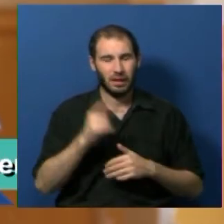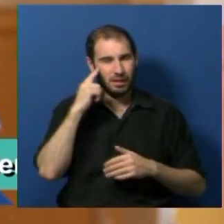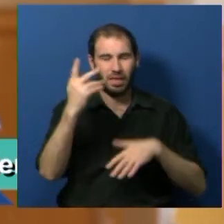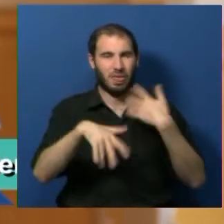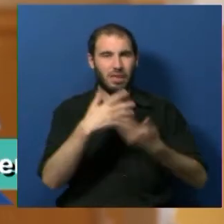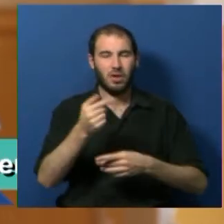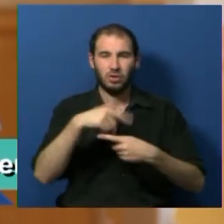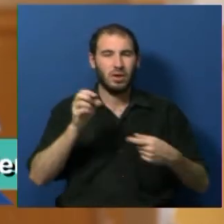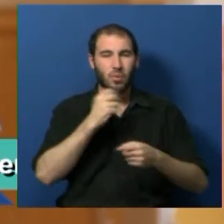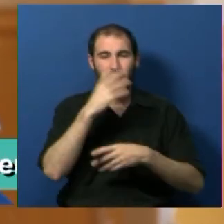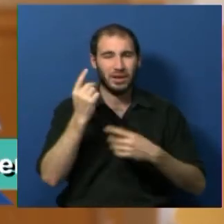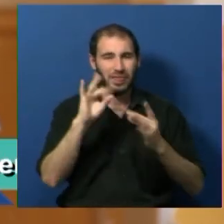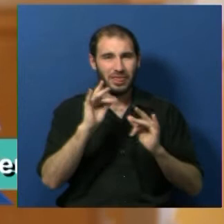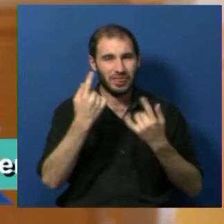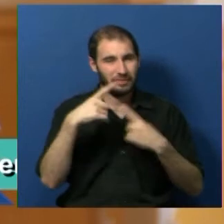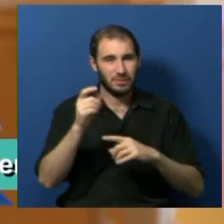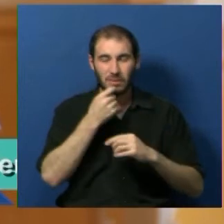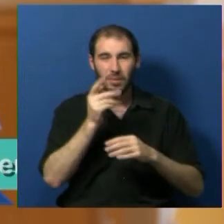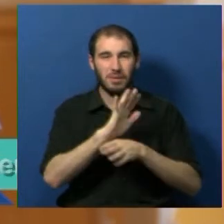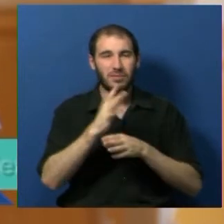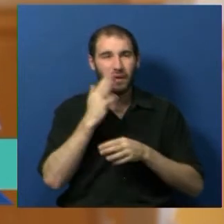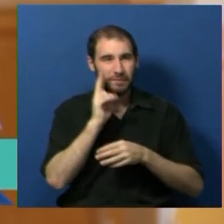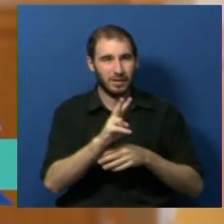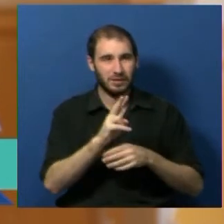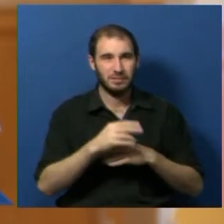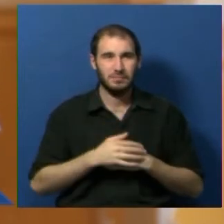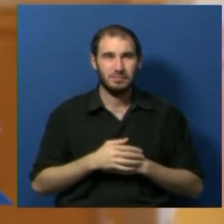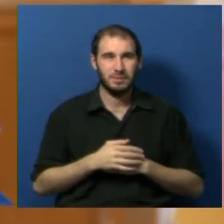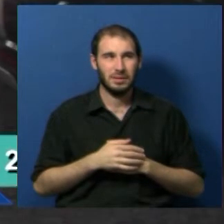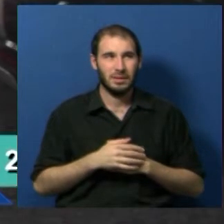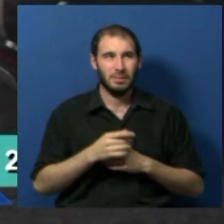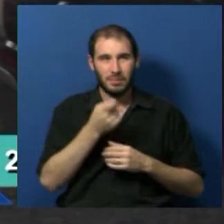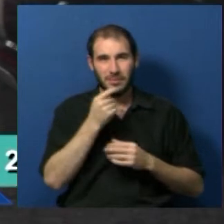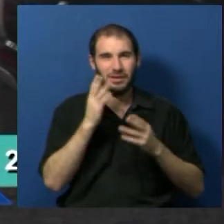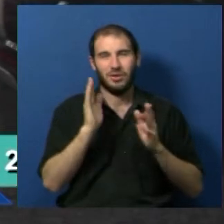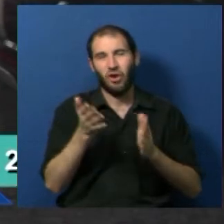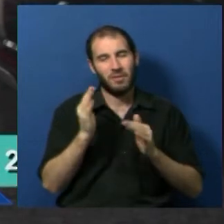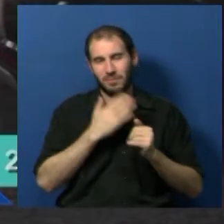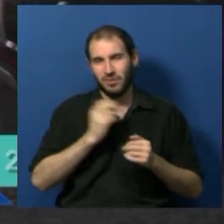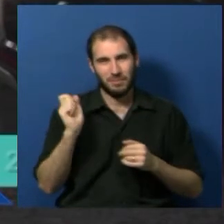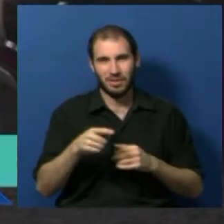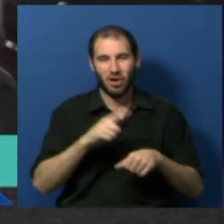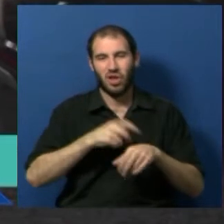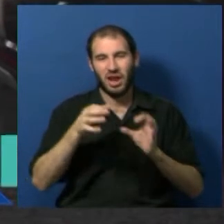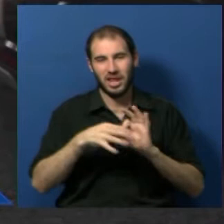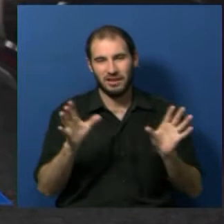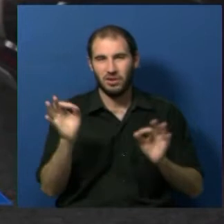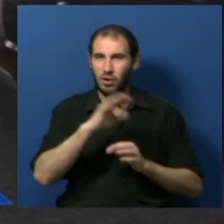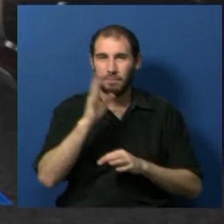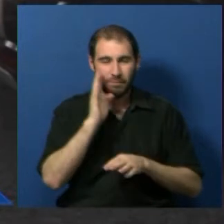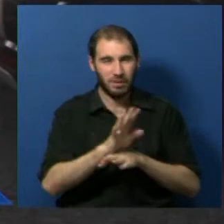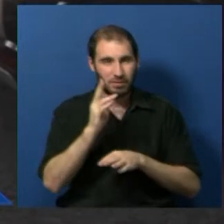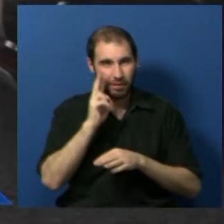alborotados ante cualquier situación distinta, como puede ser la de ver una película, de pronto... Sí, típico estar, adolescencia, ¿no? La hora libre o ir a ver la peli